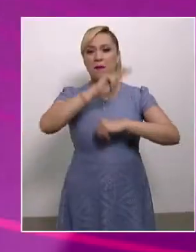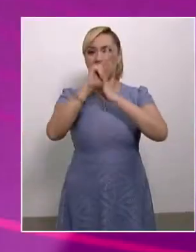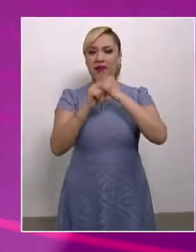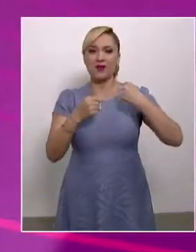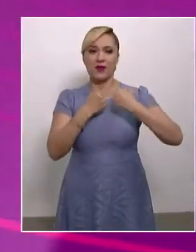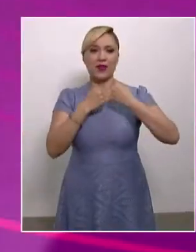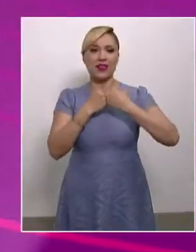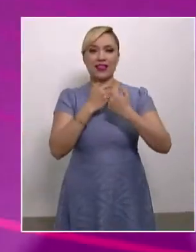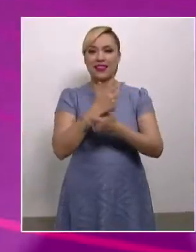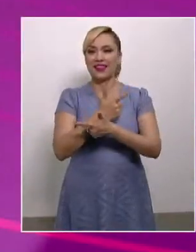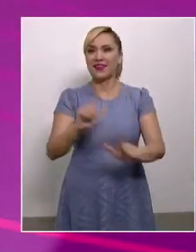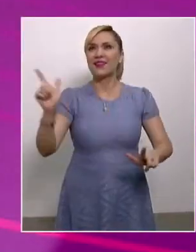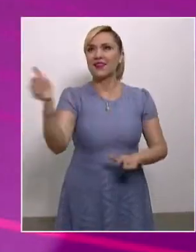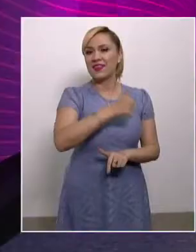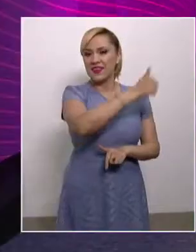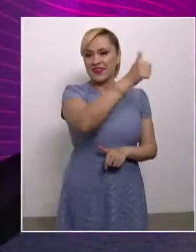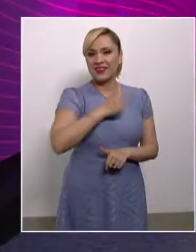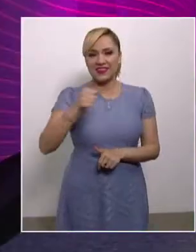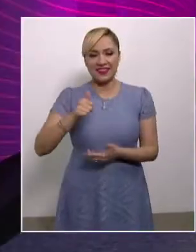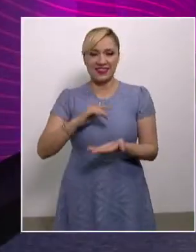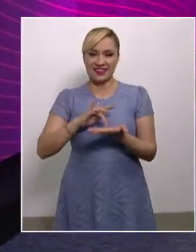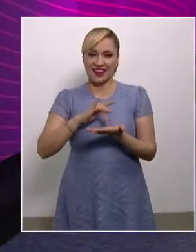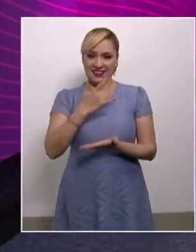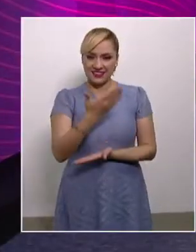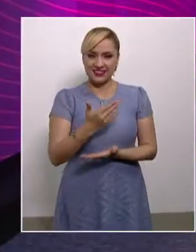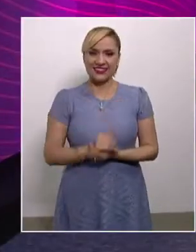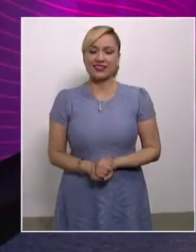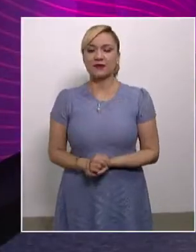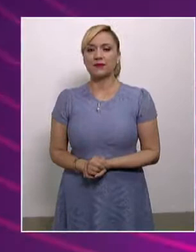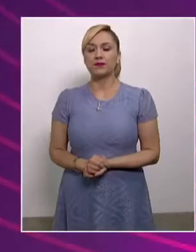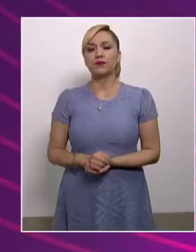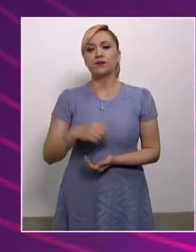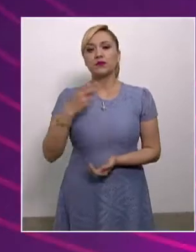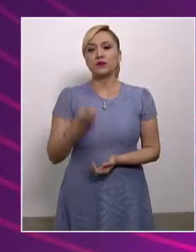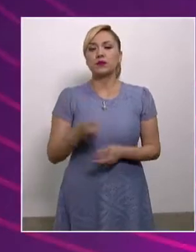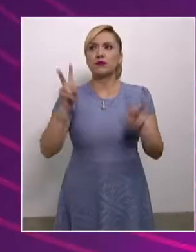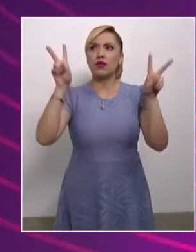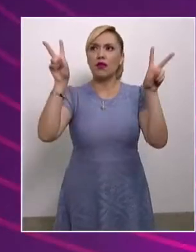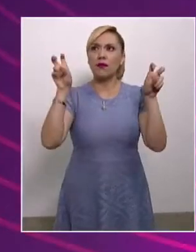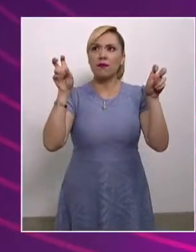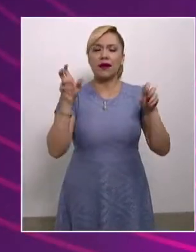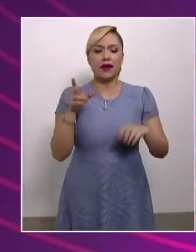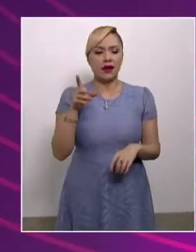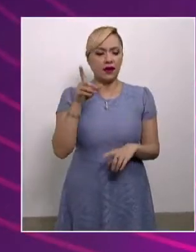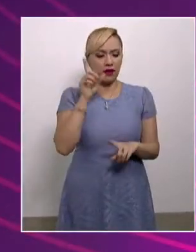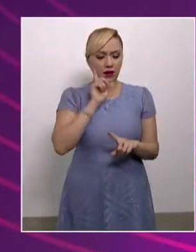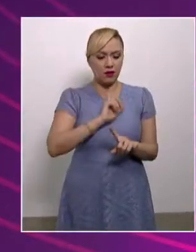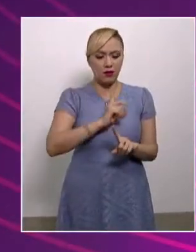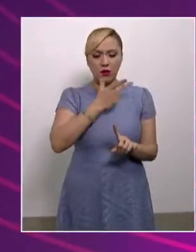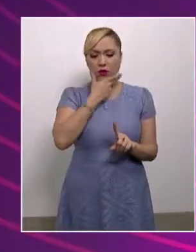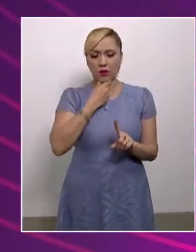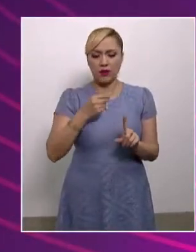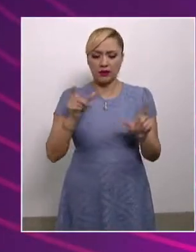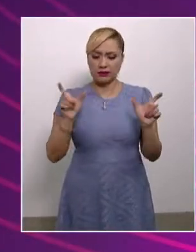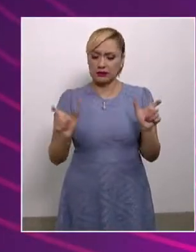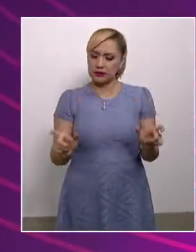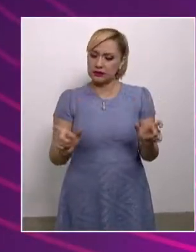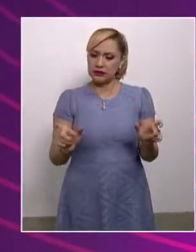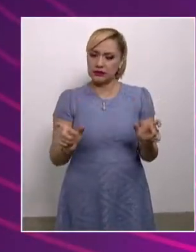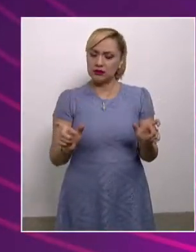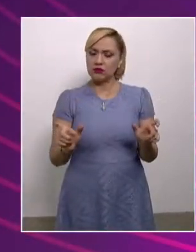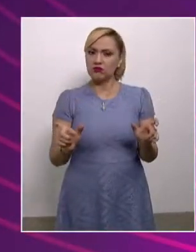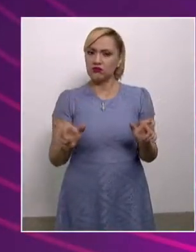invitación. Gracias, Diego. Pues bueno, para el ACNUR el tema de género es y siempre ha sido de gran